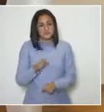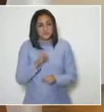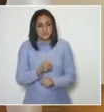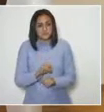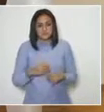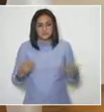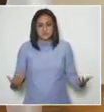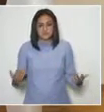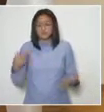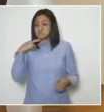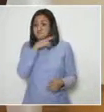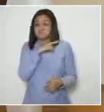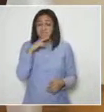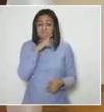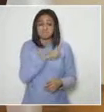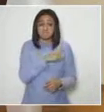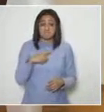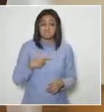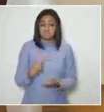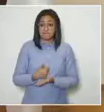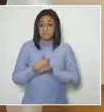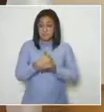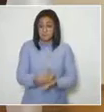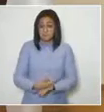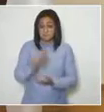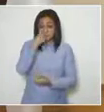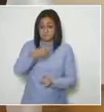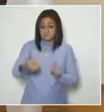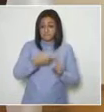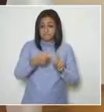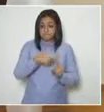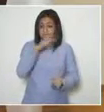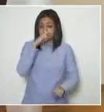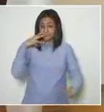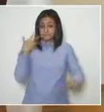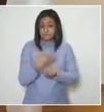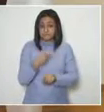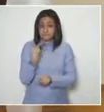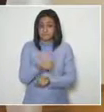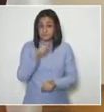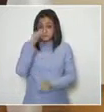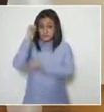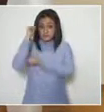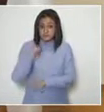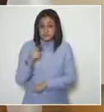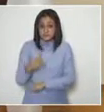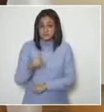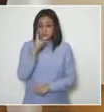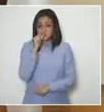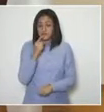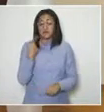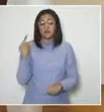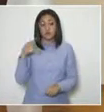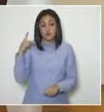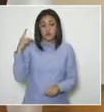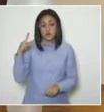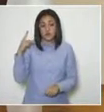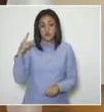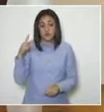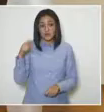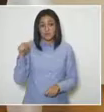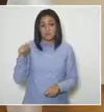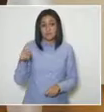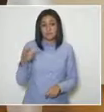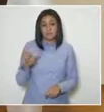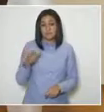manera inmediata y como primera autoridad respondiente la policía de puebla la